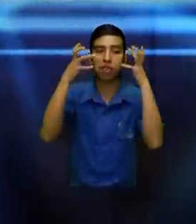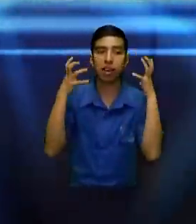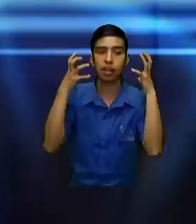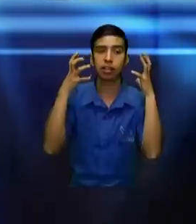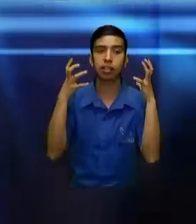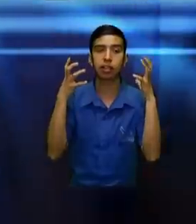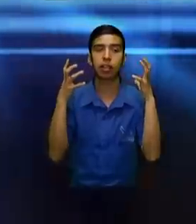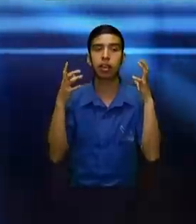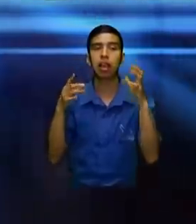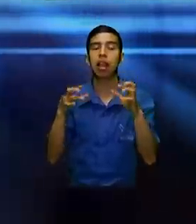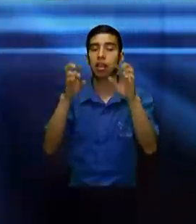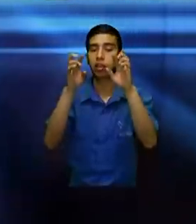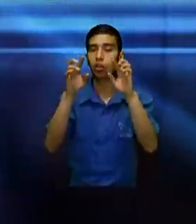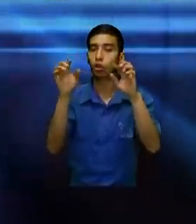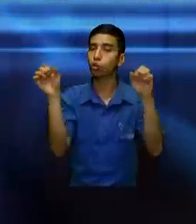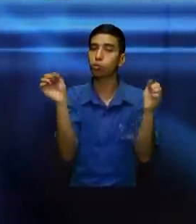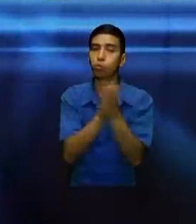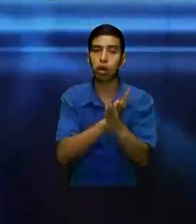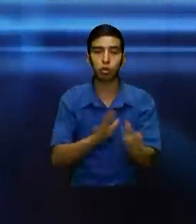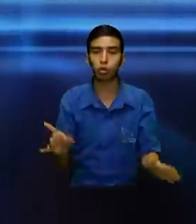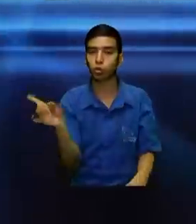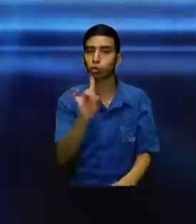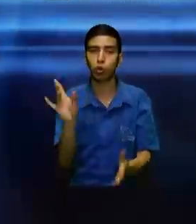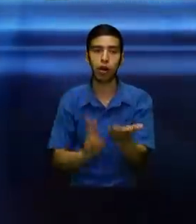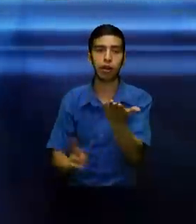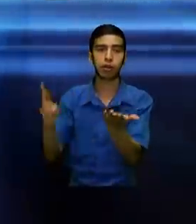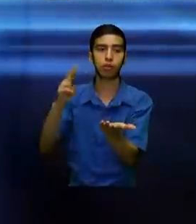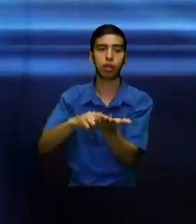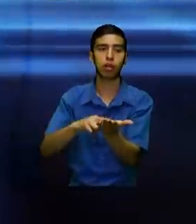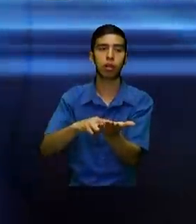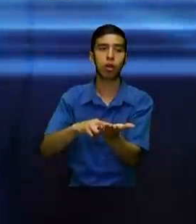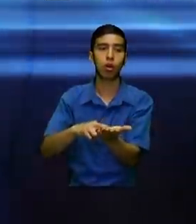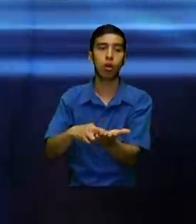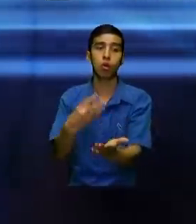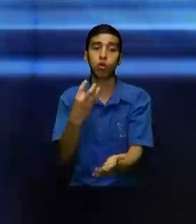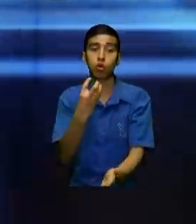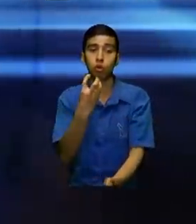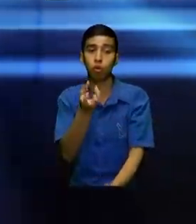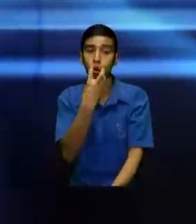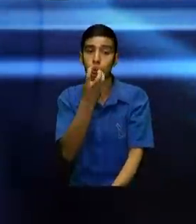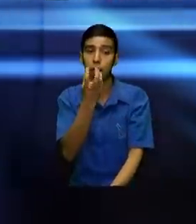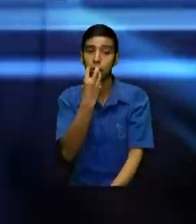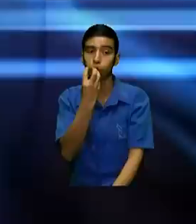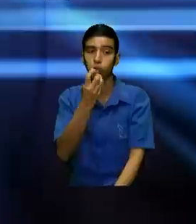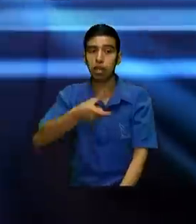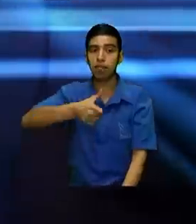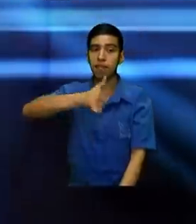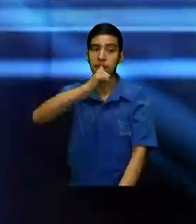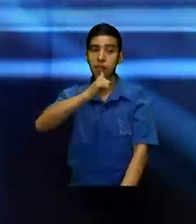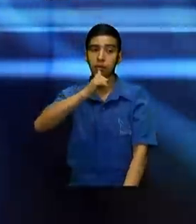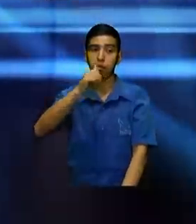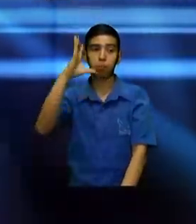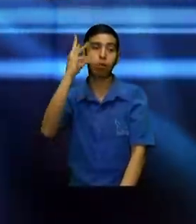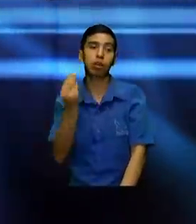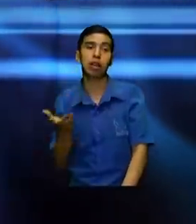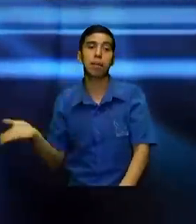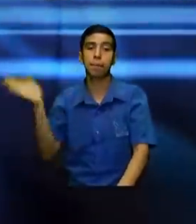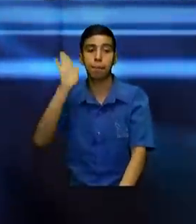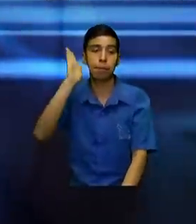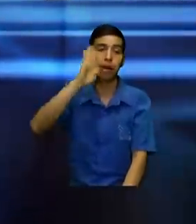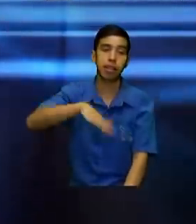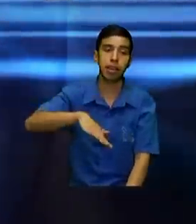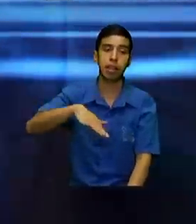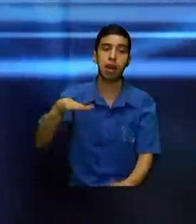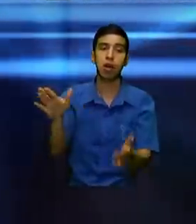y bebamos porque mañana moriremos. Bueno, eso dejémoslo aparte, ¿verdad? Pero el asunto es que Pablo está diciendo que batalló con fieras.